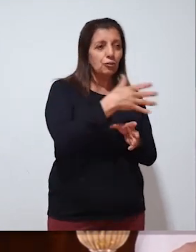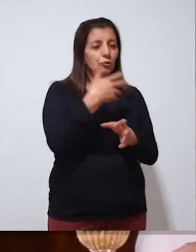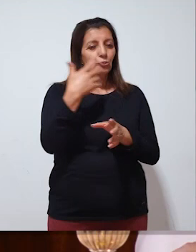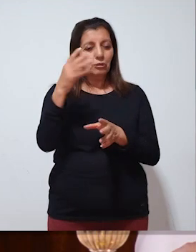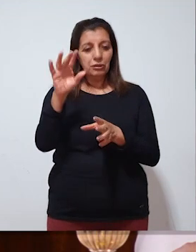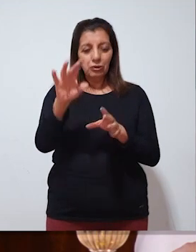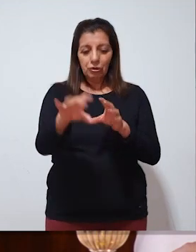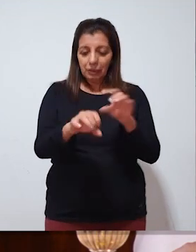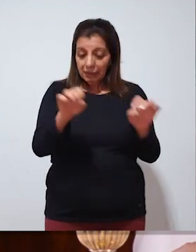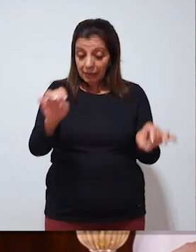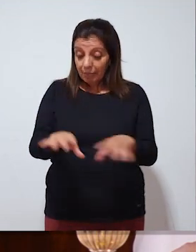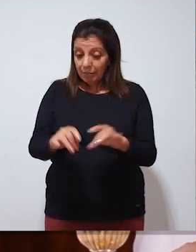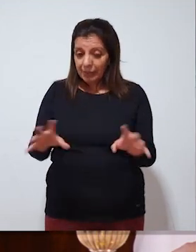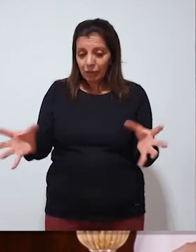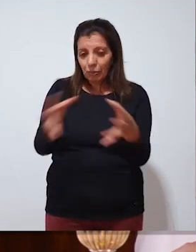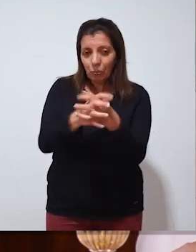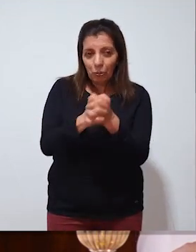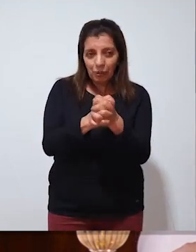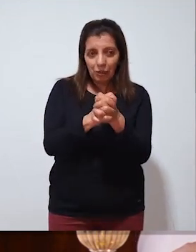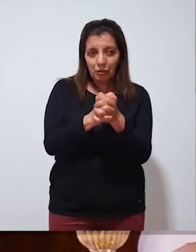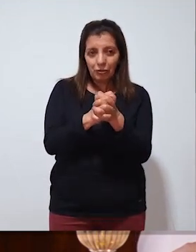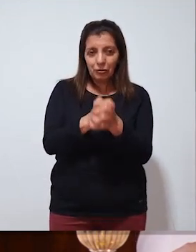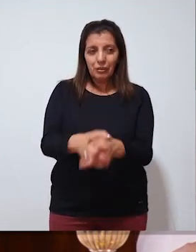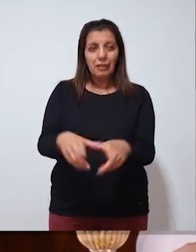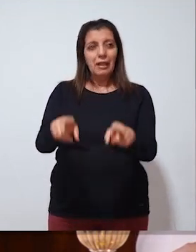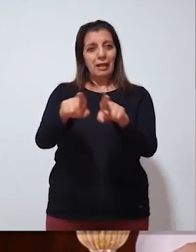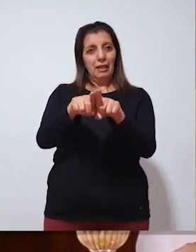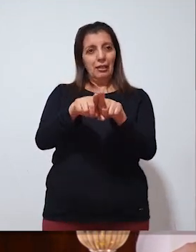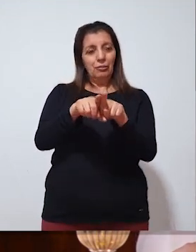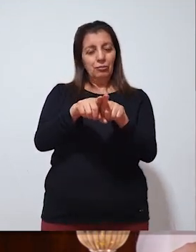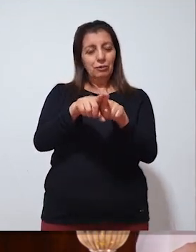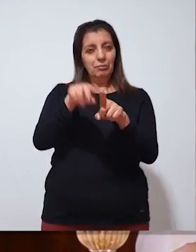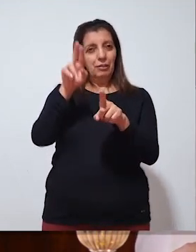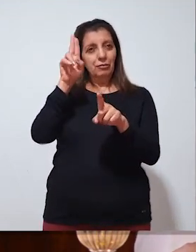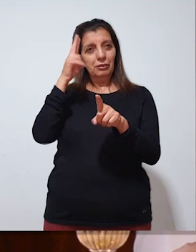mundo, a nuestros hermanos difuntos. De manera